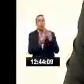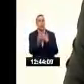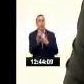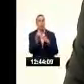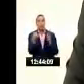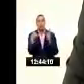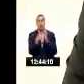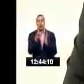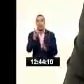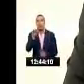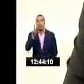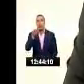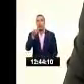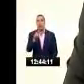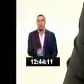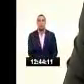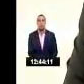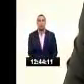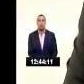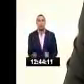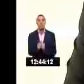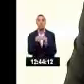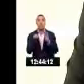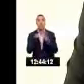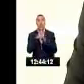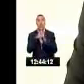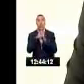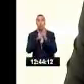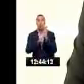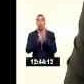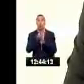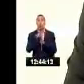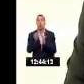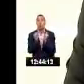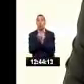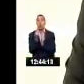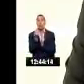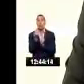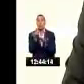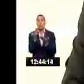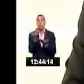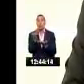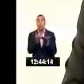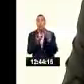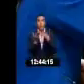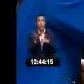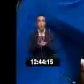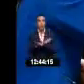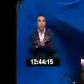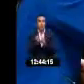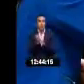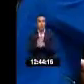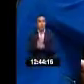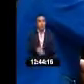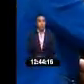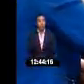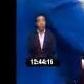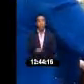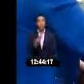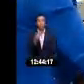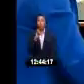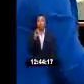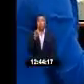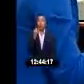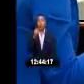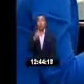a los municipios medianos a través del Banco de Desarrollo con fondos no reembolsables, que alguna vez ya lo hicieron. Wilson Erazo, alcalde de